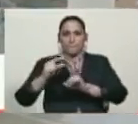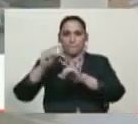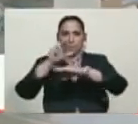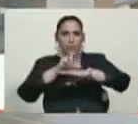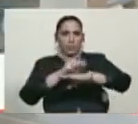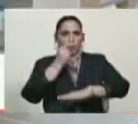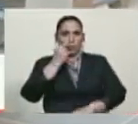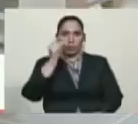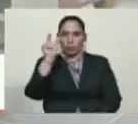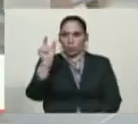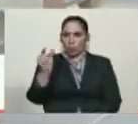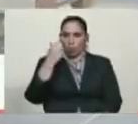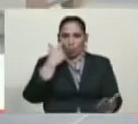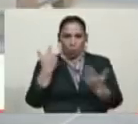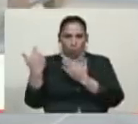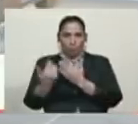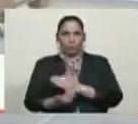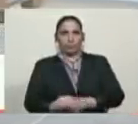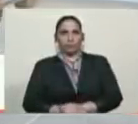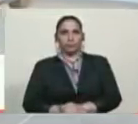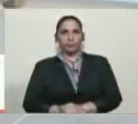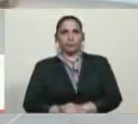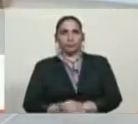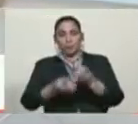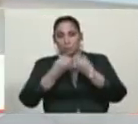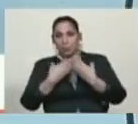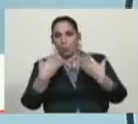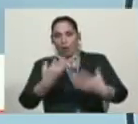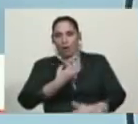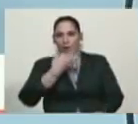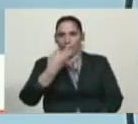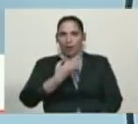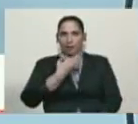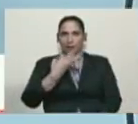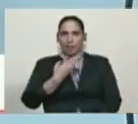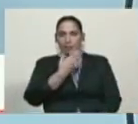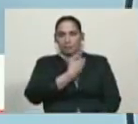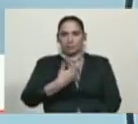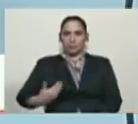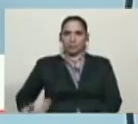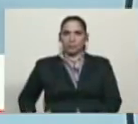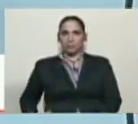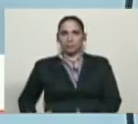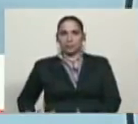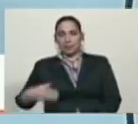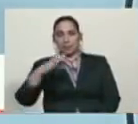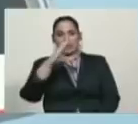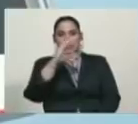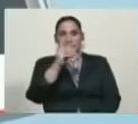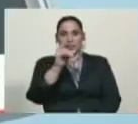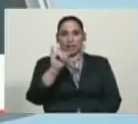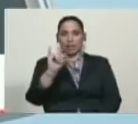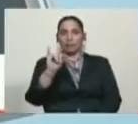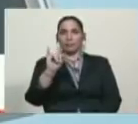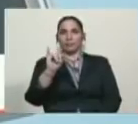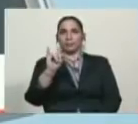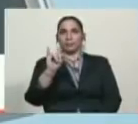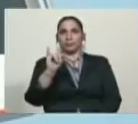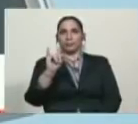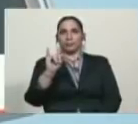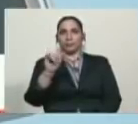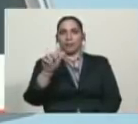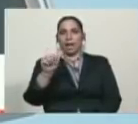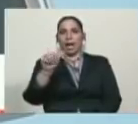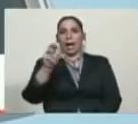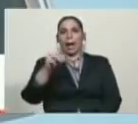doctor fernando gonzález y buenas tardes presidente con el cdi centro diagnóstico integral a media